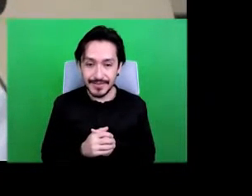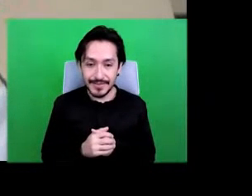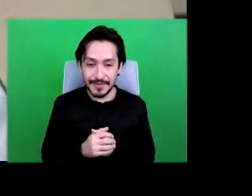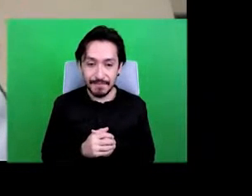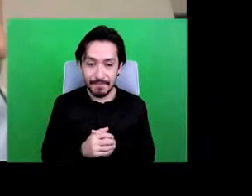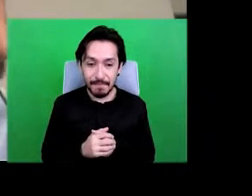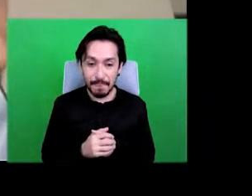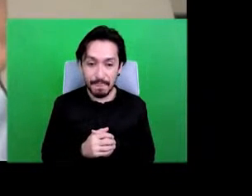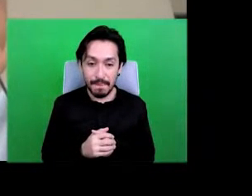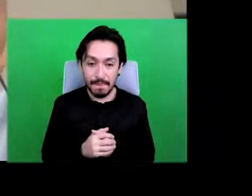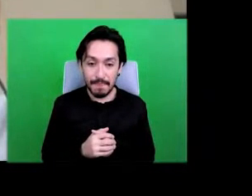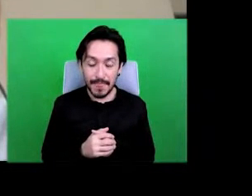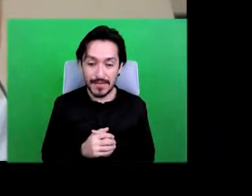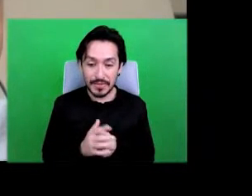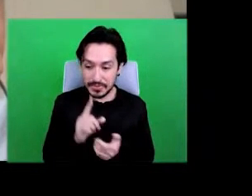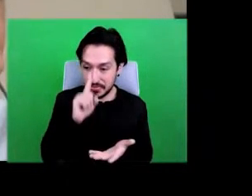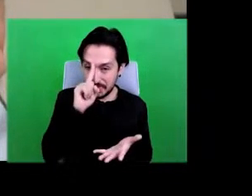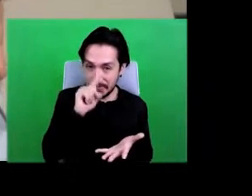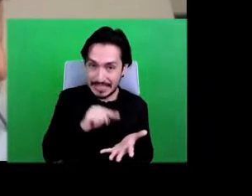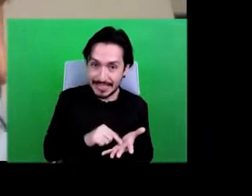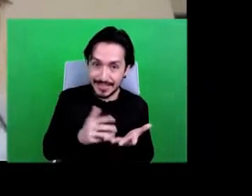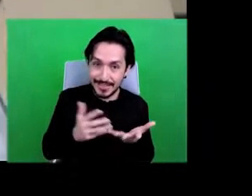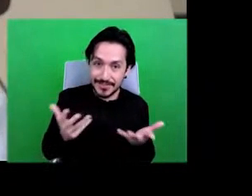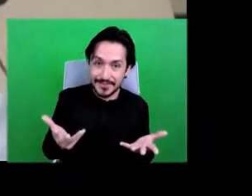Pues sería